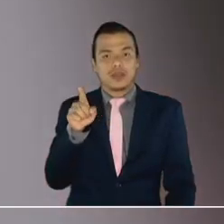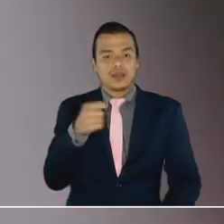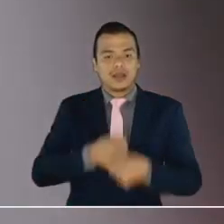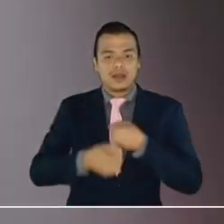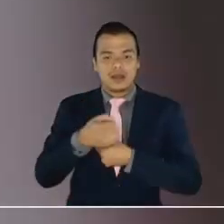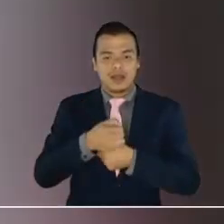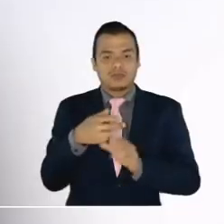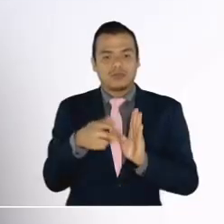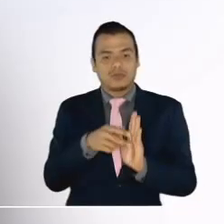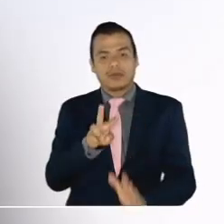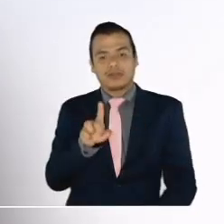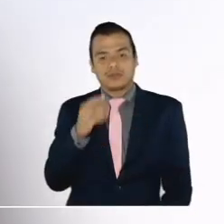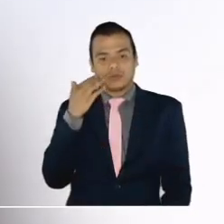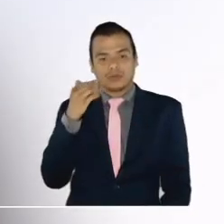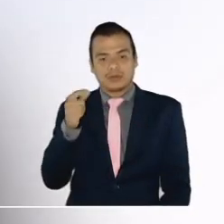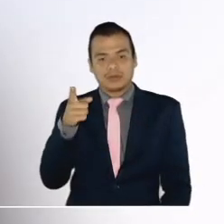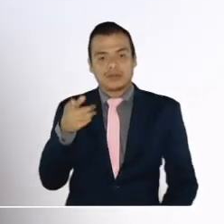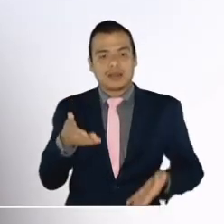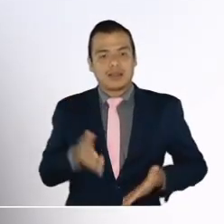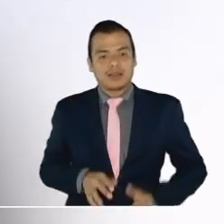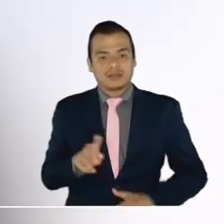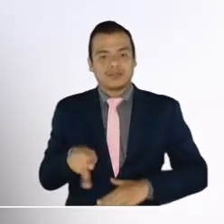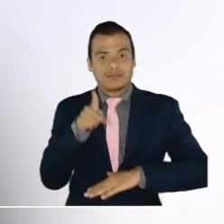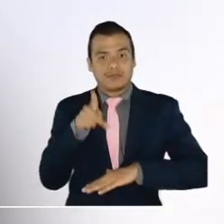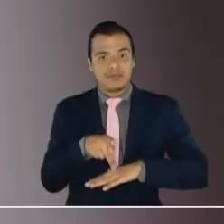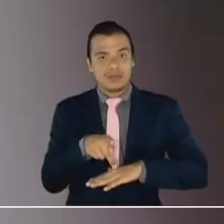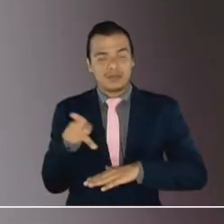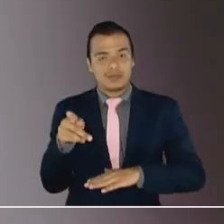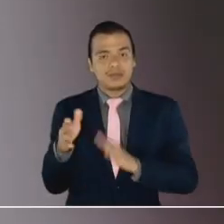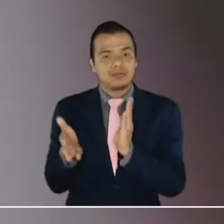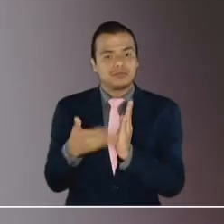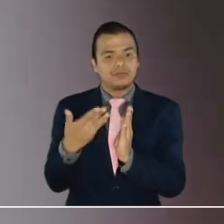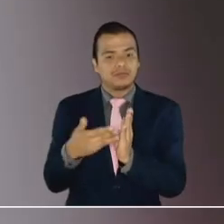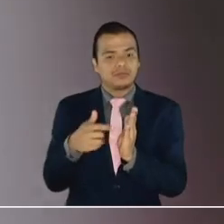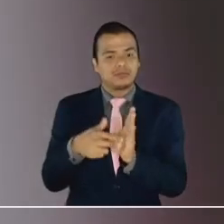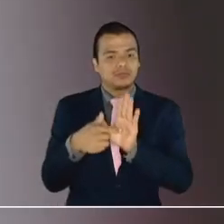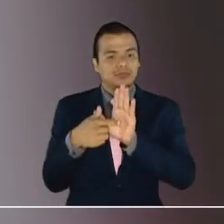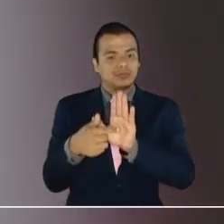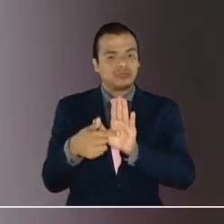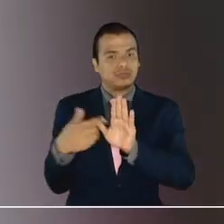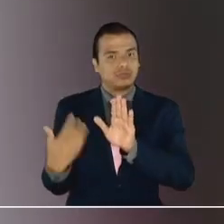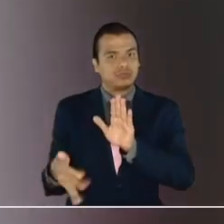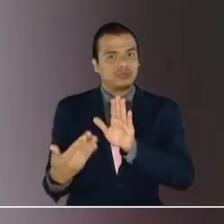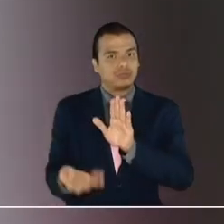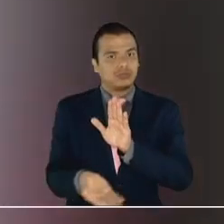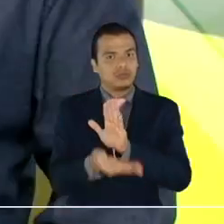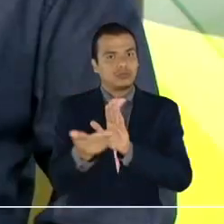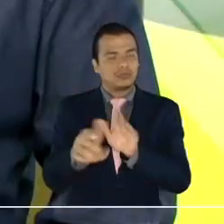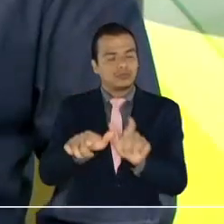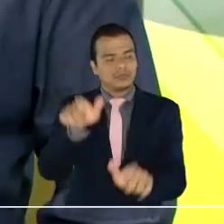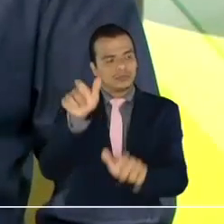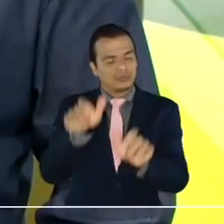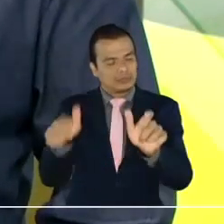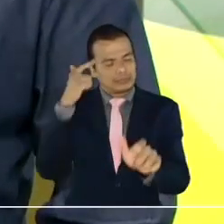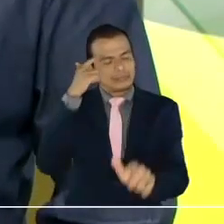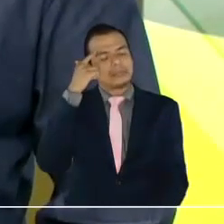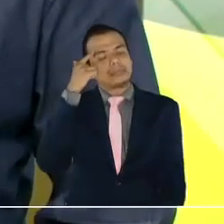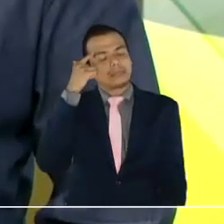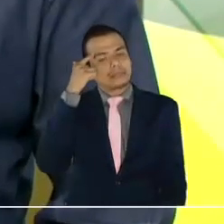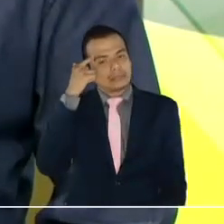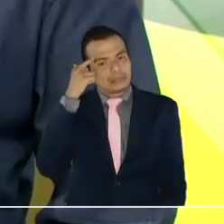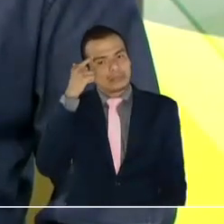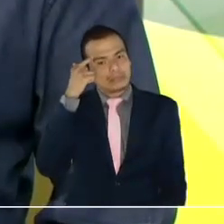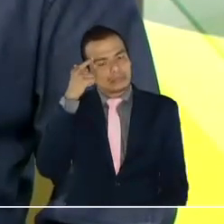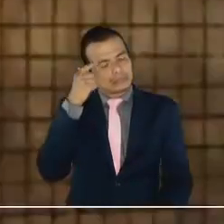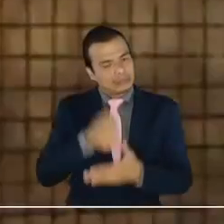regímenes autocráticos. Su libro es un grito urgente para despertar y no rendirse ante la lucha por el futuro de la sociedad antes de que